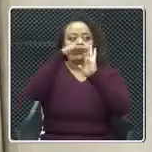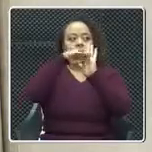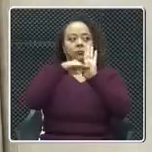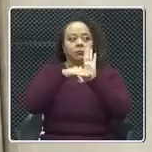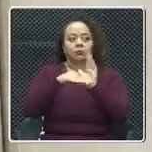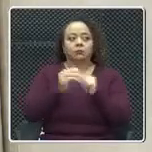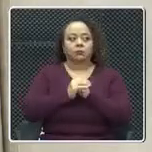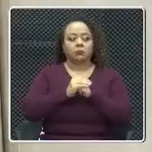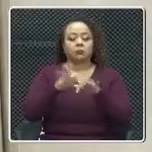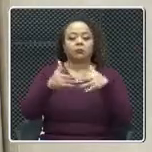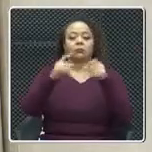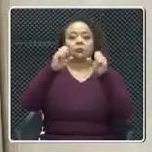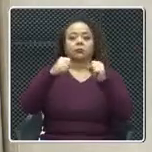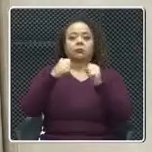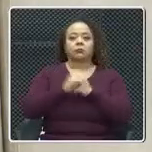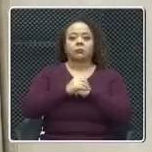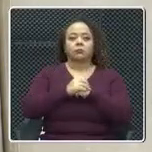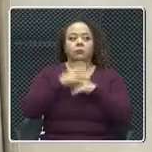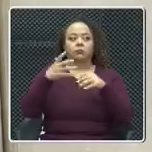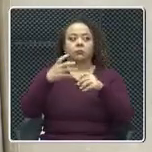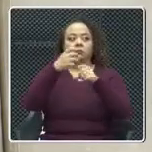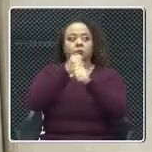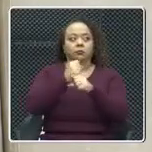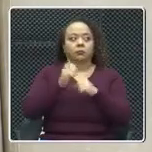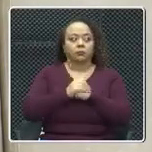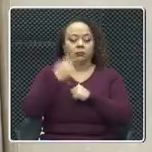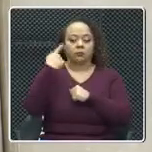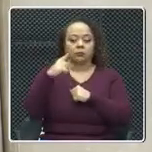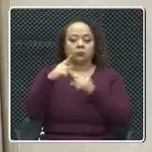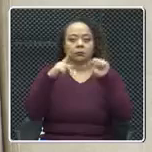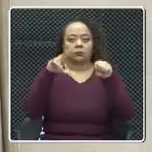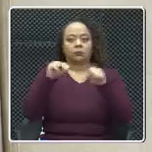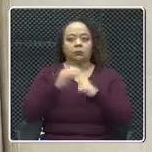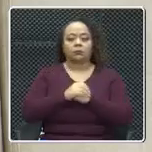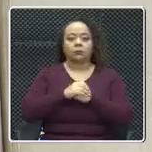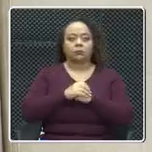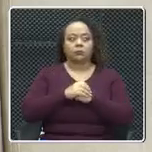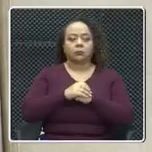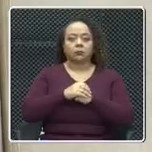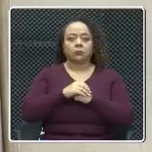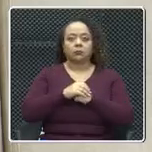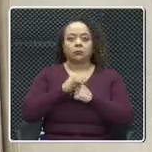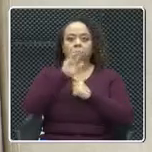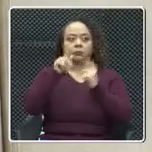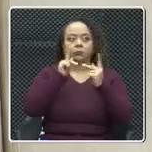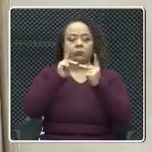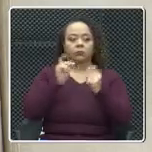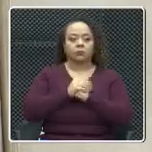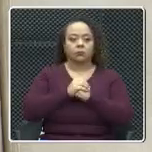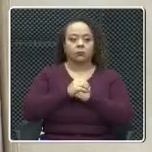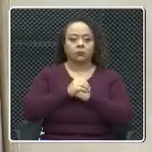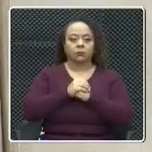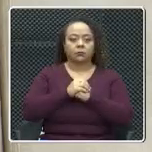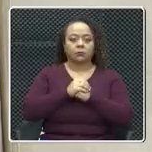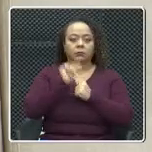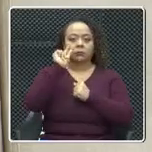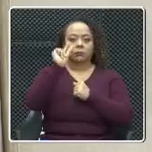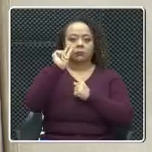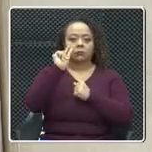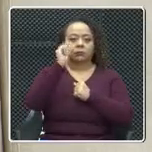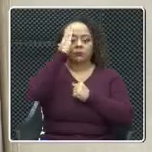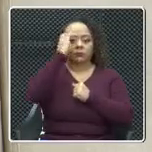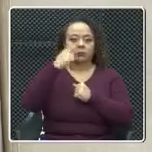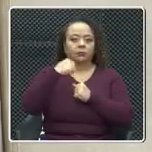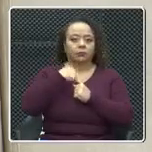cómo puede llegar a la conclusión de amparar o no un riesgo de este tipo. Ok, uh-huh. perfecto. Deme un segundo porque estoy